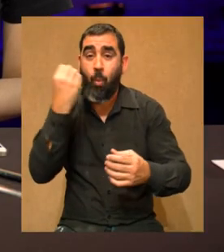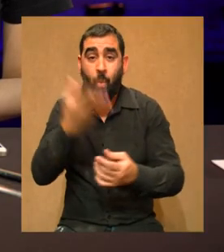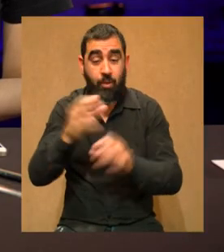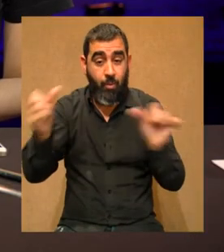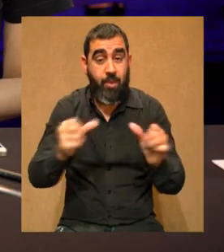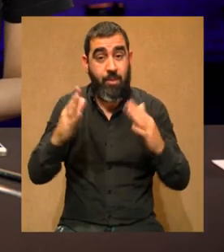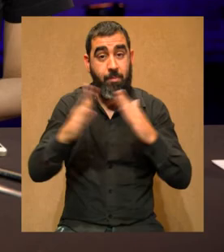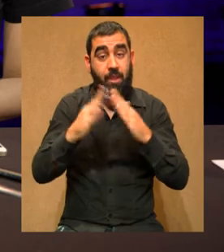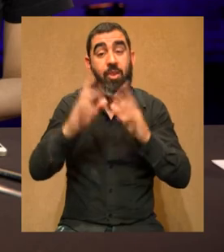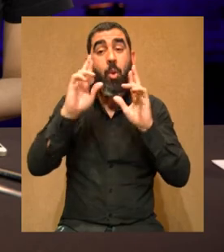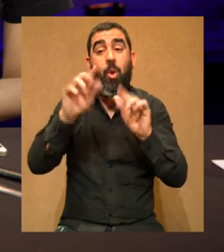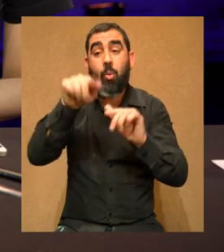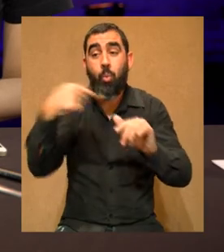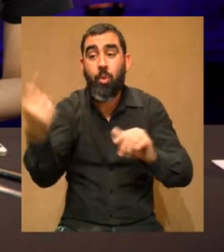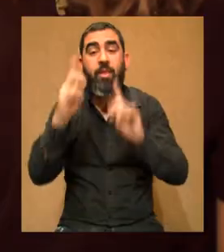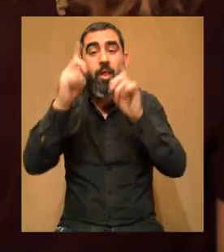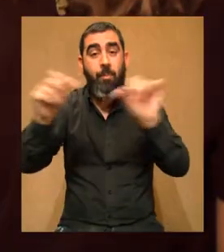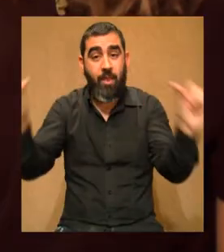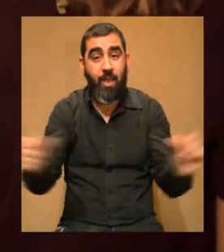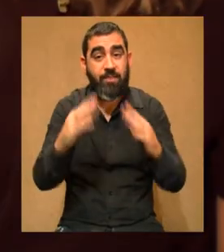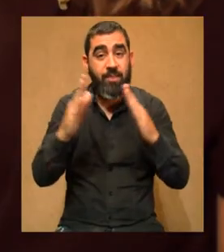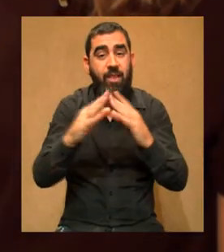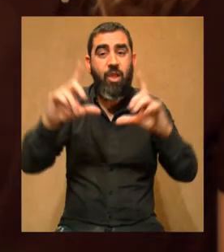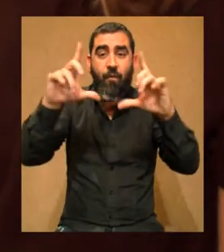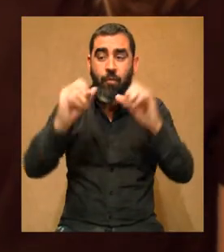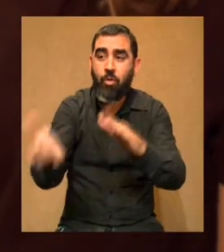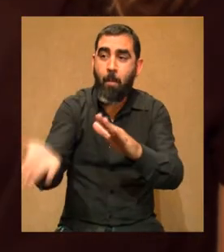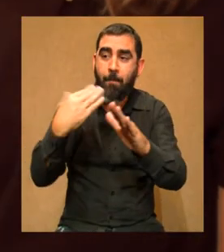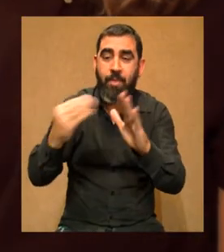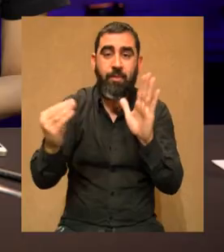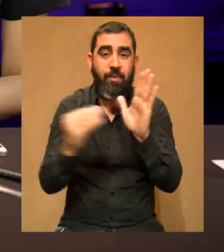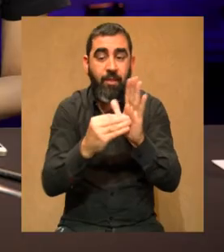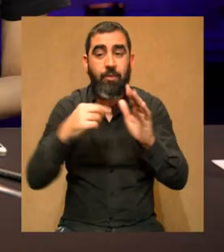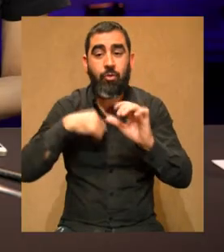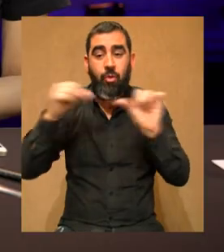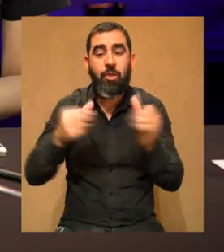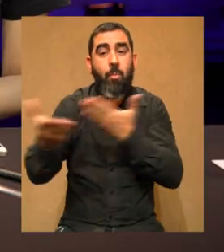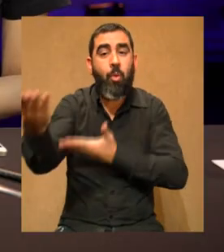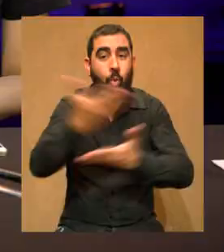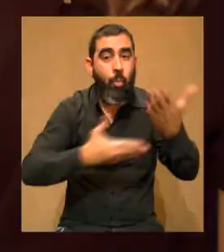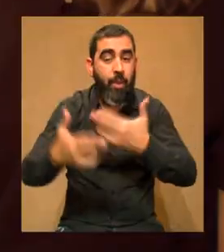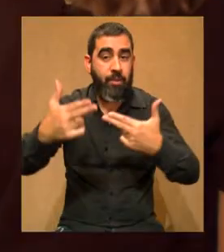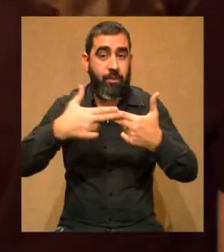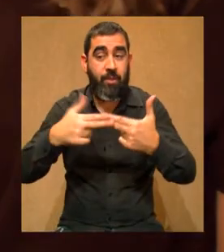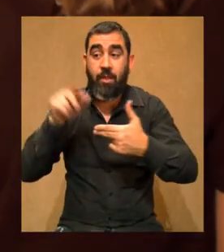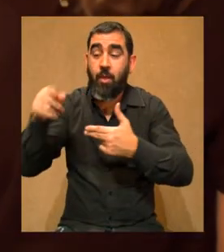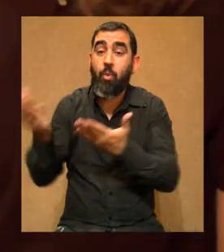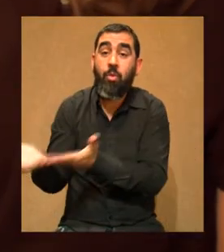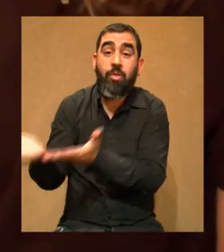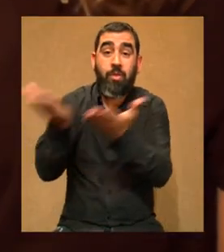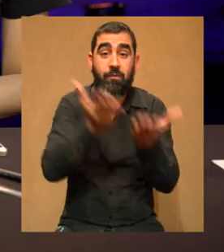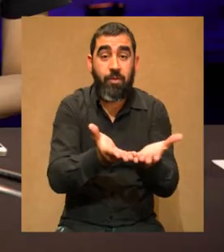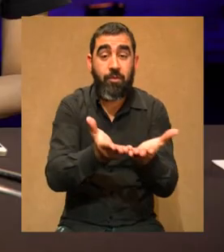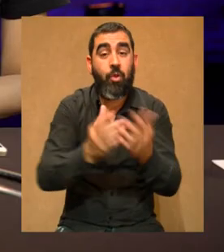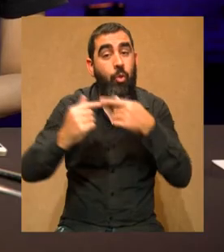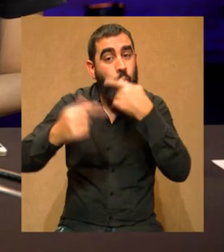está buenísimo para hacer en casa y ojalá que ustedes también lo hagan en casa que saquen fotos que nos etiqueten y nosotros lo vamos a seguir compartiendo y wolof y te digo te